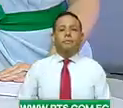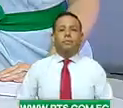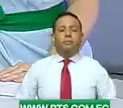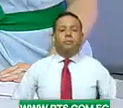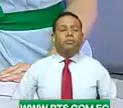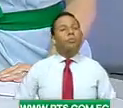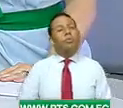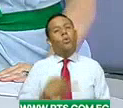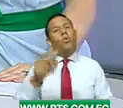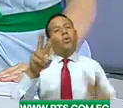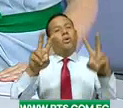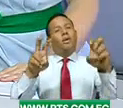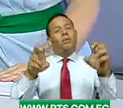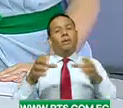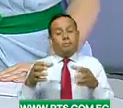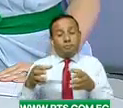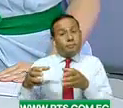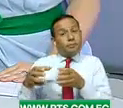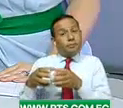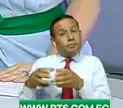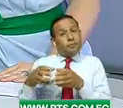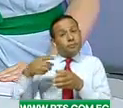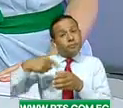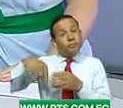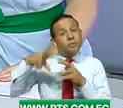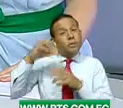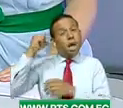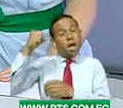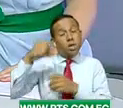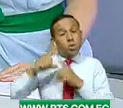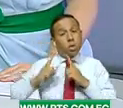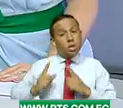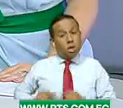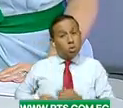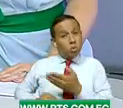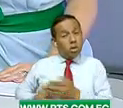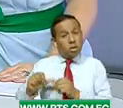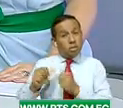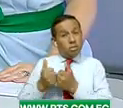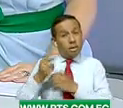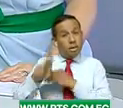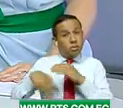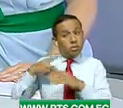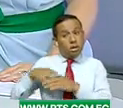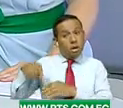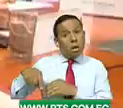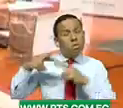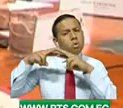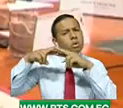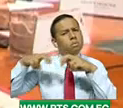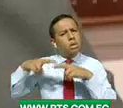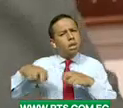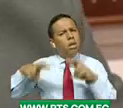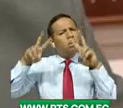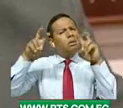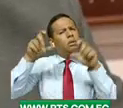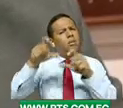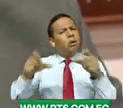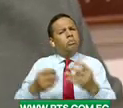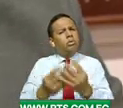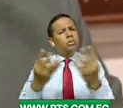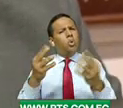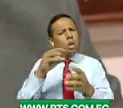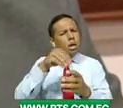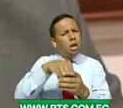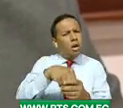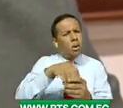En otro tema, la Comisión del Derecho a la Salud de la Asamblea Nacional investigará lo correspondiente a la actuación de los servidores públicos